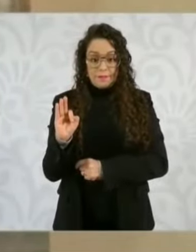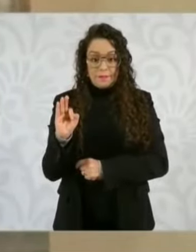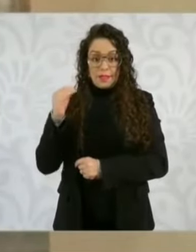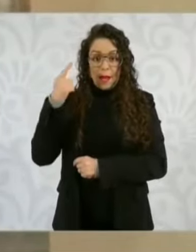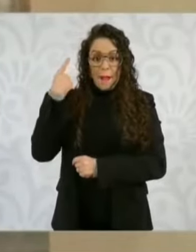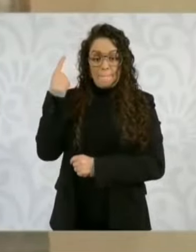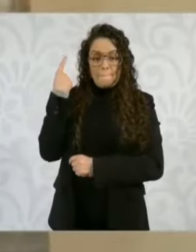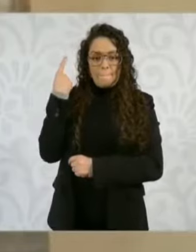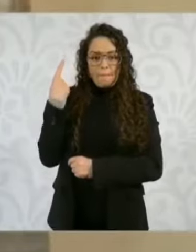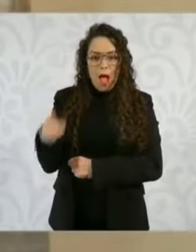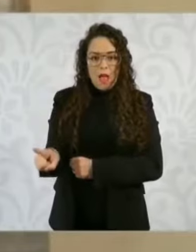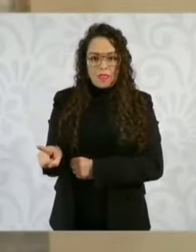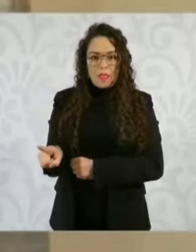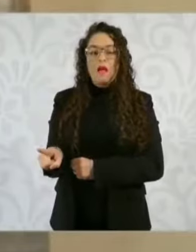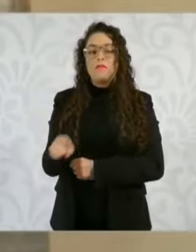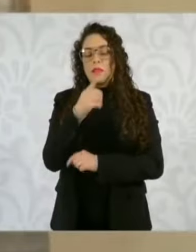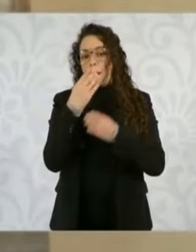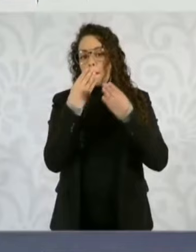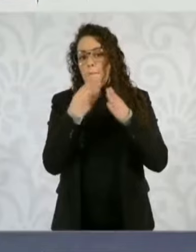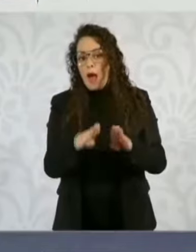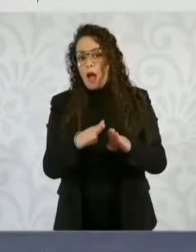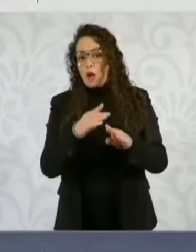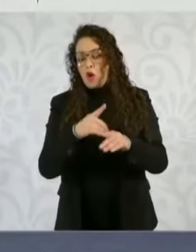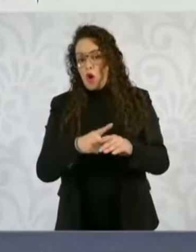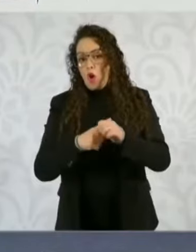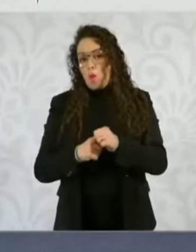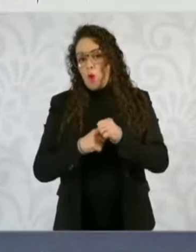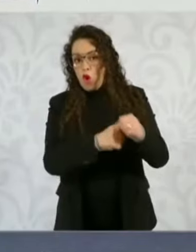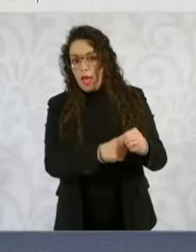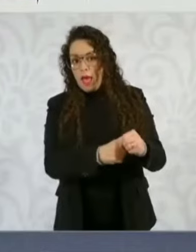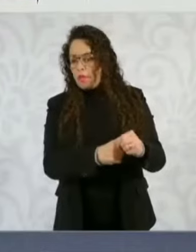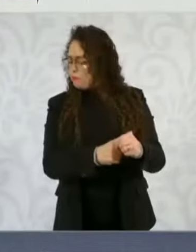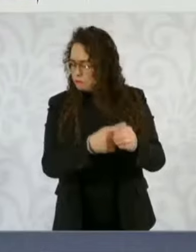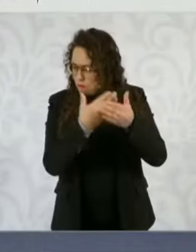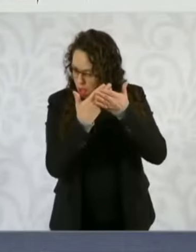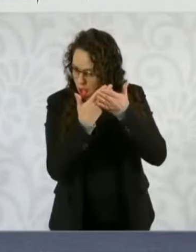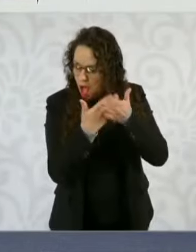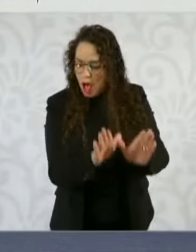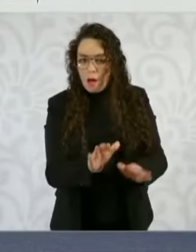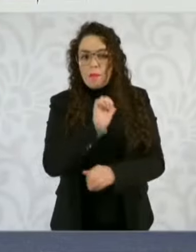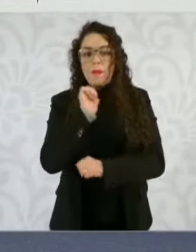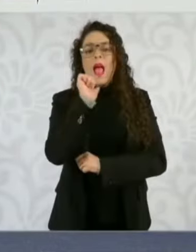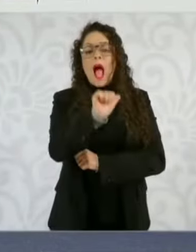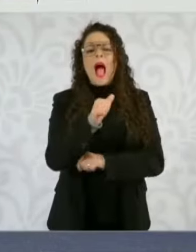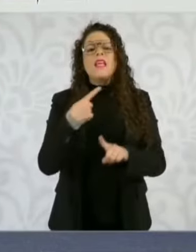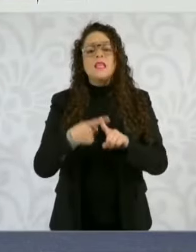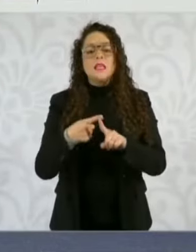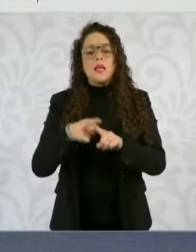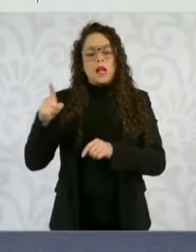ordena desbloquear cuentas bancarias de la esposa de García Luna.